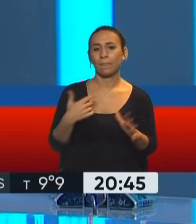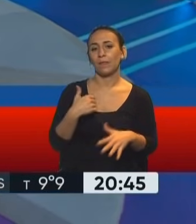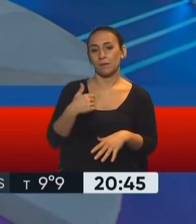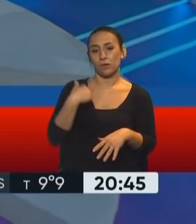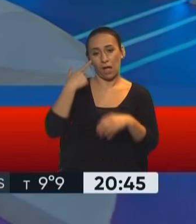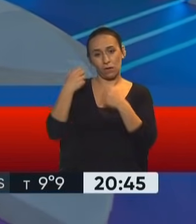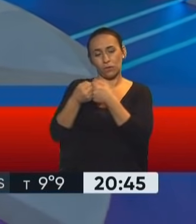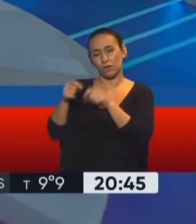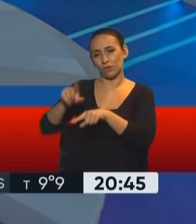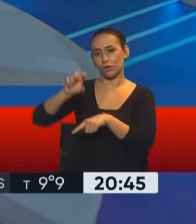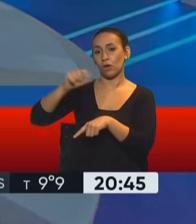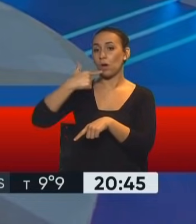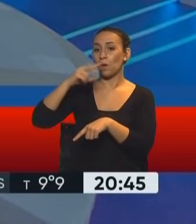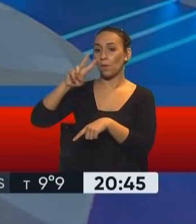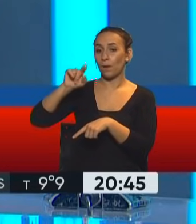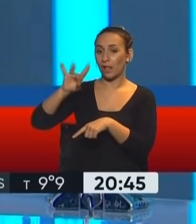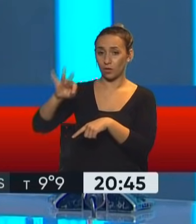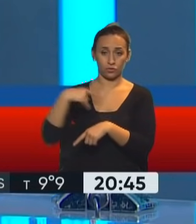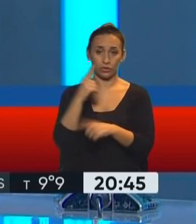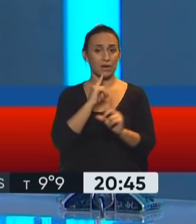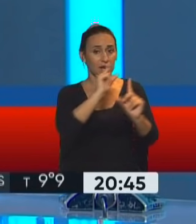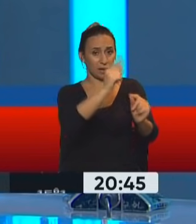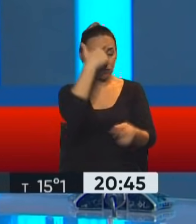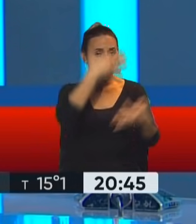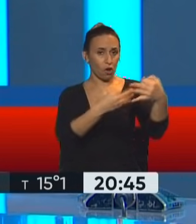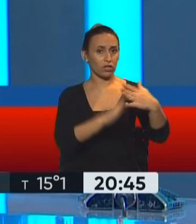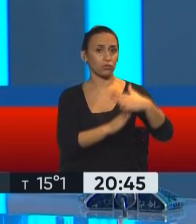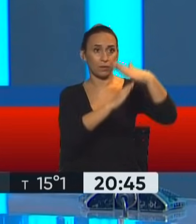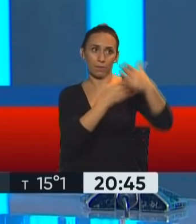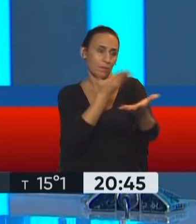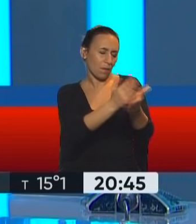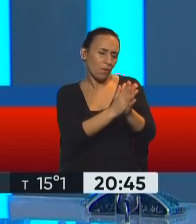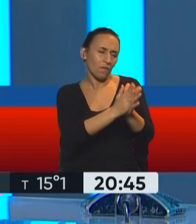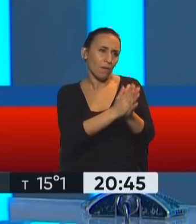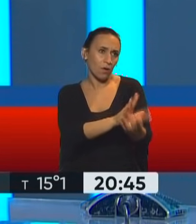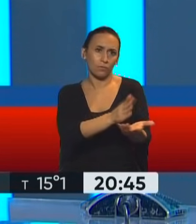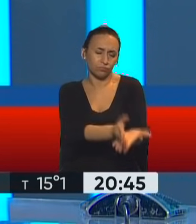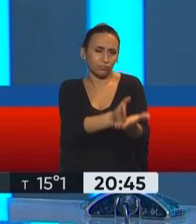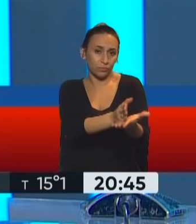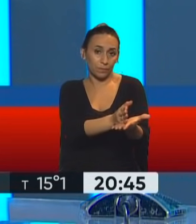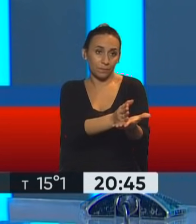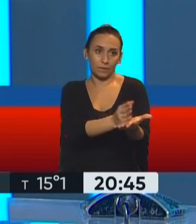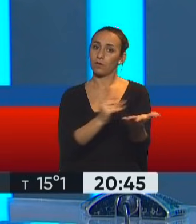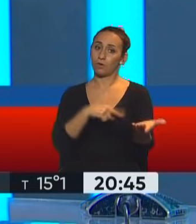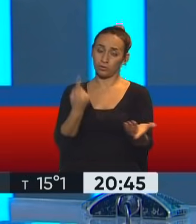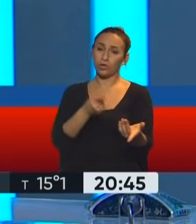así como nosotros le reclamamos a la Corte Suprema que eleve su propia vara, nosotros en los medios tenemos que reclamarnos a